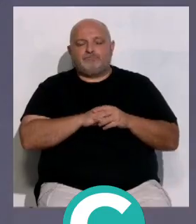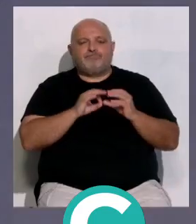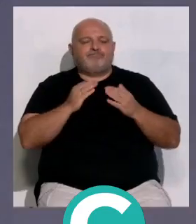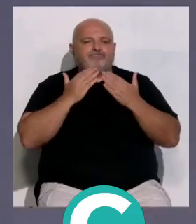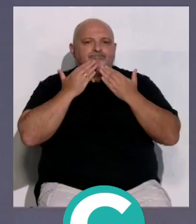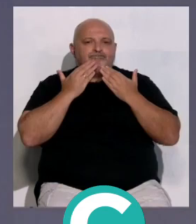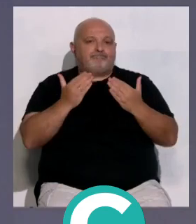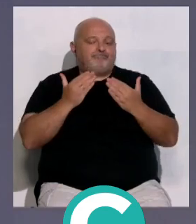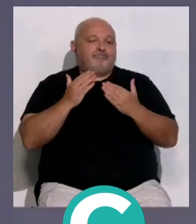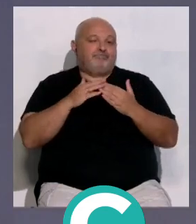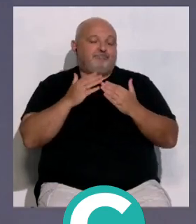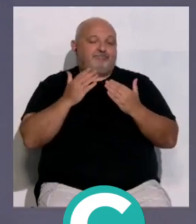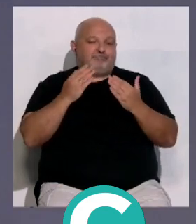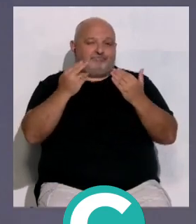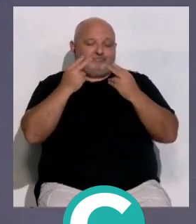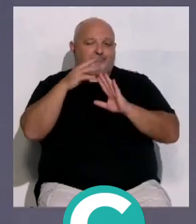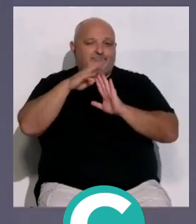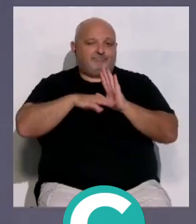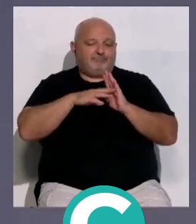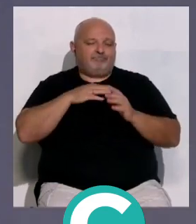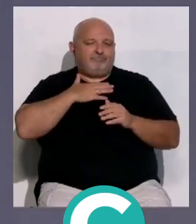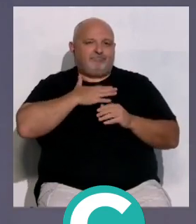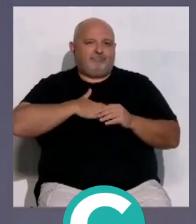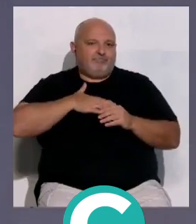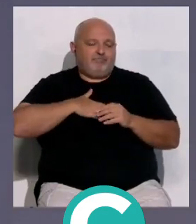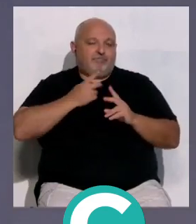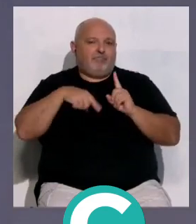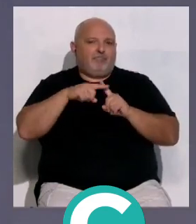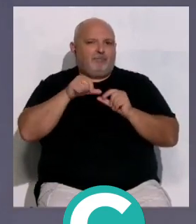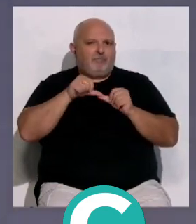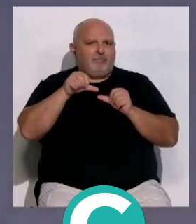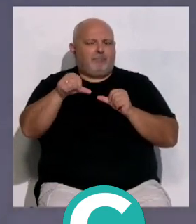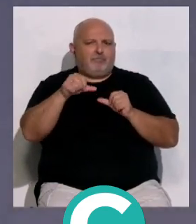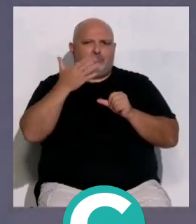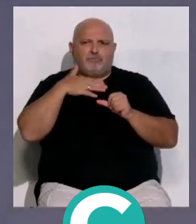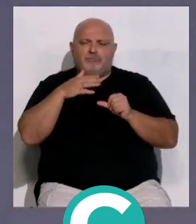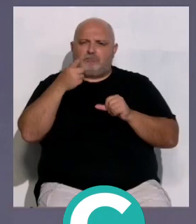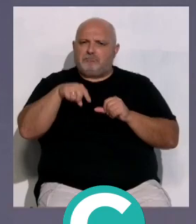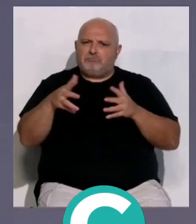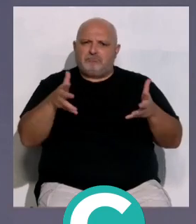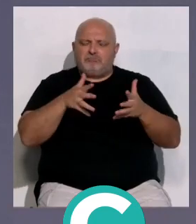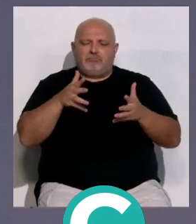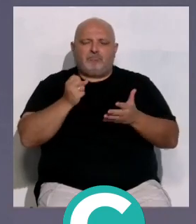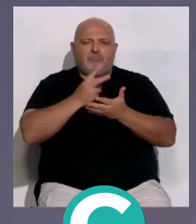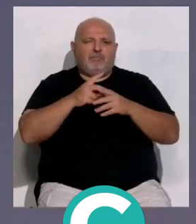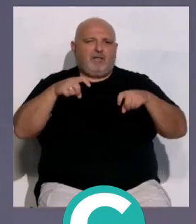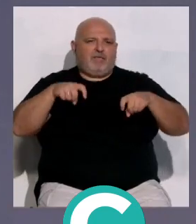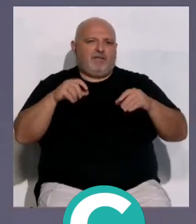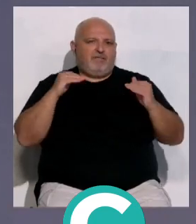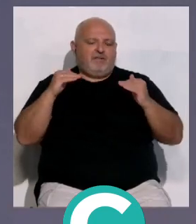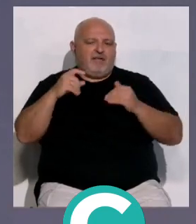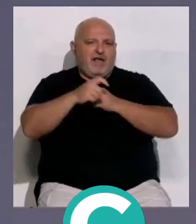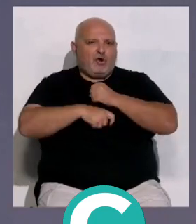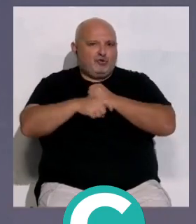Muchas gracias por estar aquí. Ha sido todo. Volveremos dentro de un mes. Vamos a descansar durante el